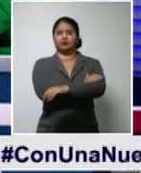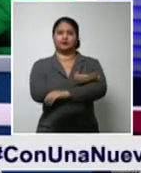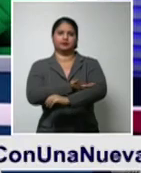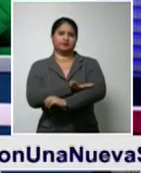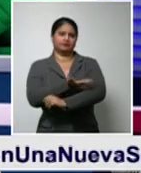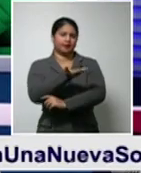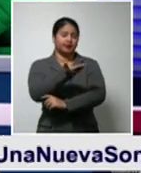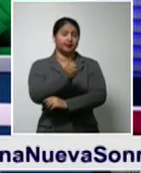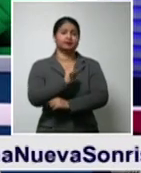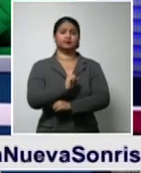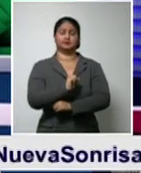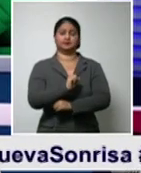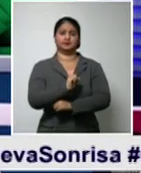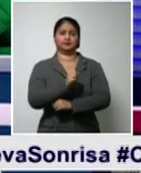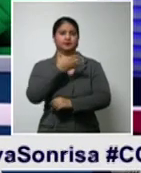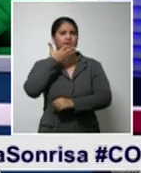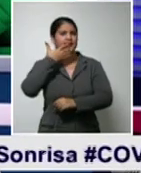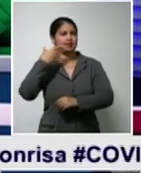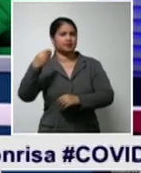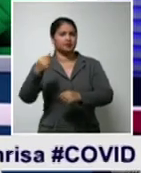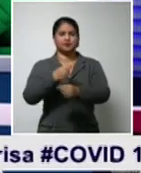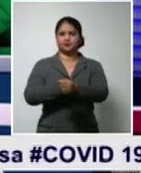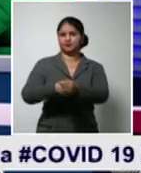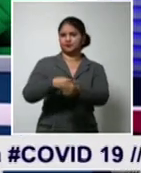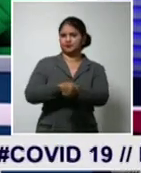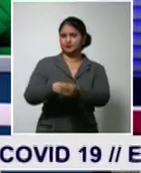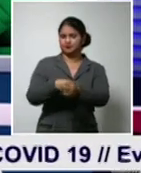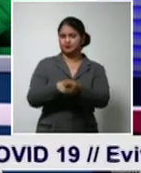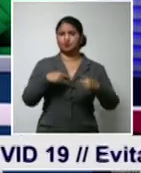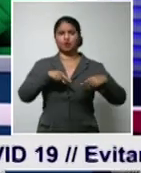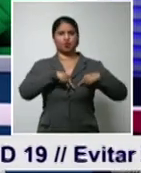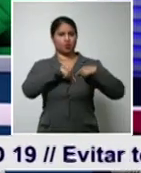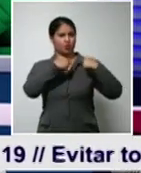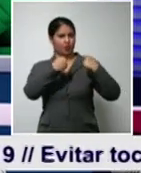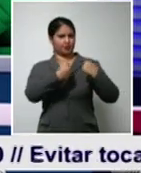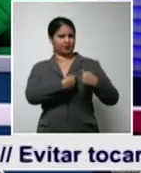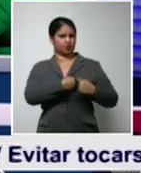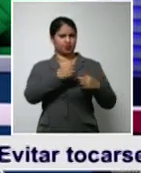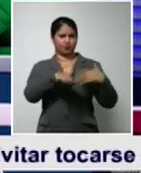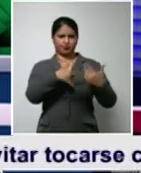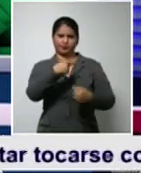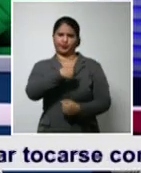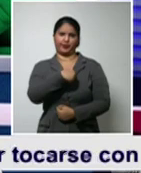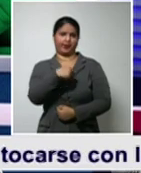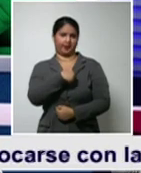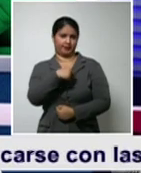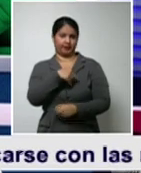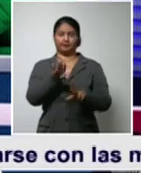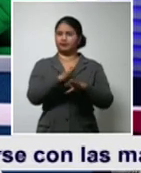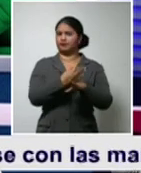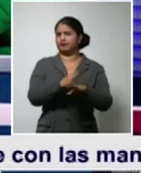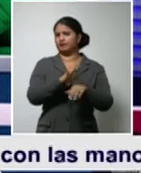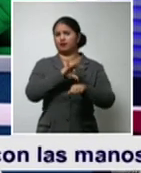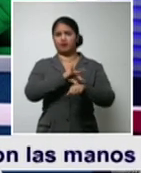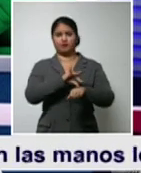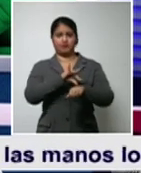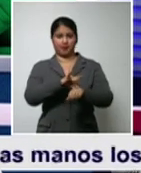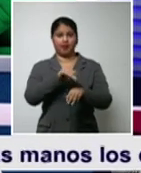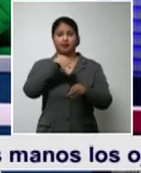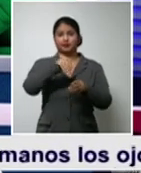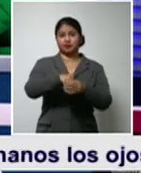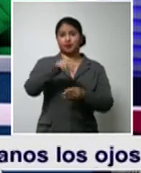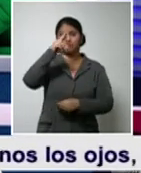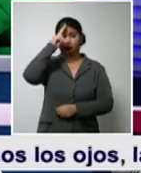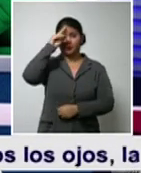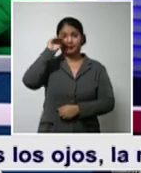nefropatía diabética y una cardiopatía isquémica. Esta paciente estuvo ingresada 21 días,